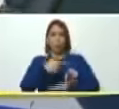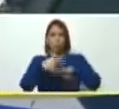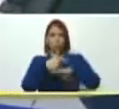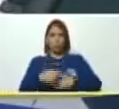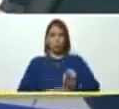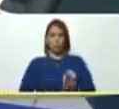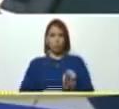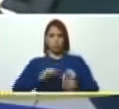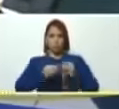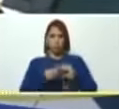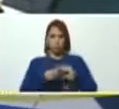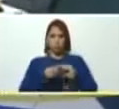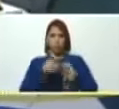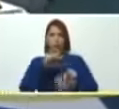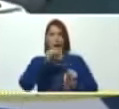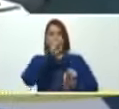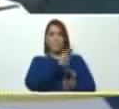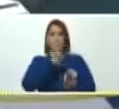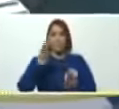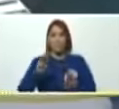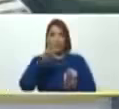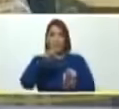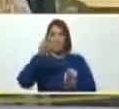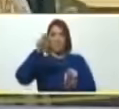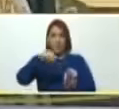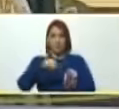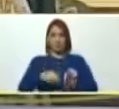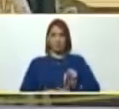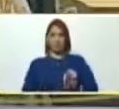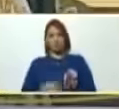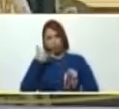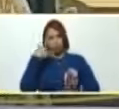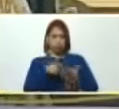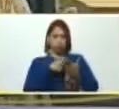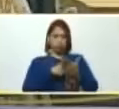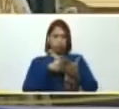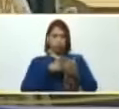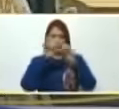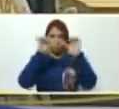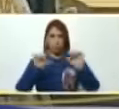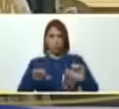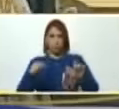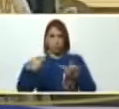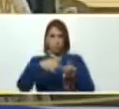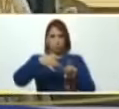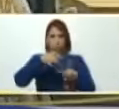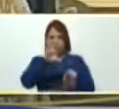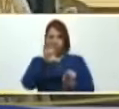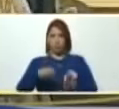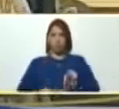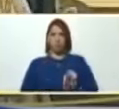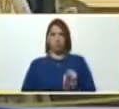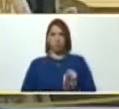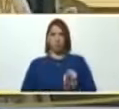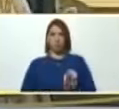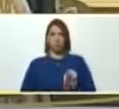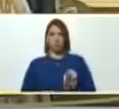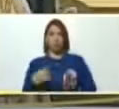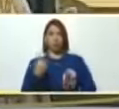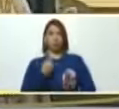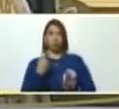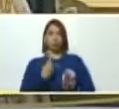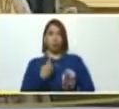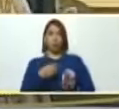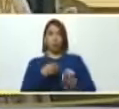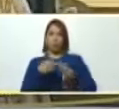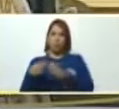a través de la aplicación Ven APP y a través del sistema del carnet de la patria. Esto solo existe. Organiza